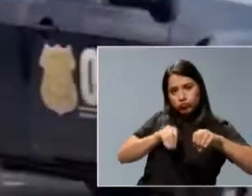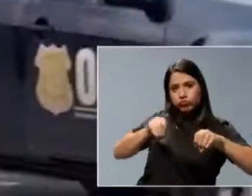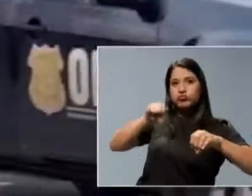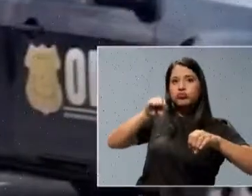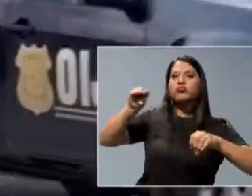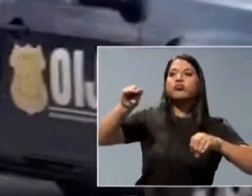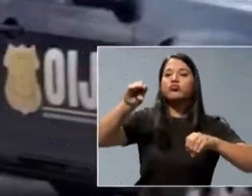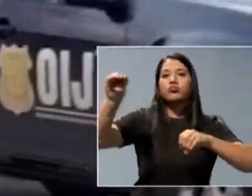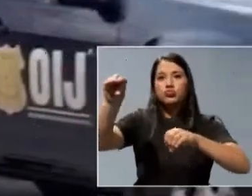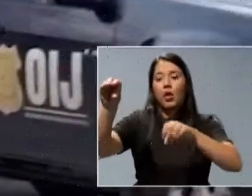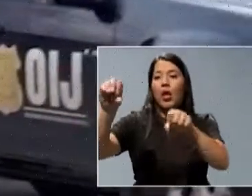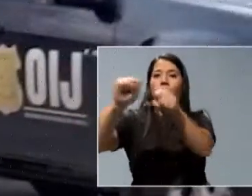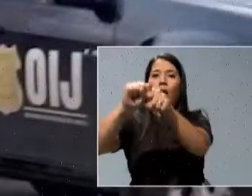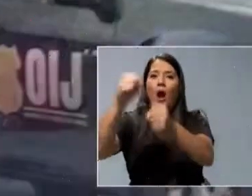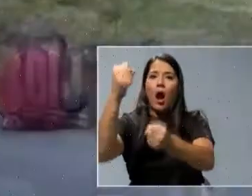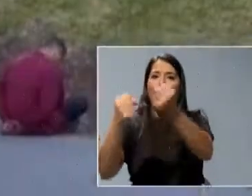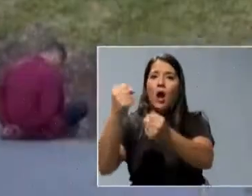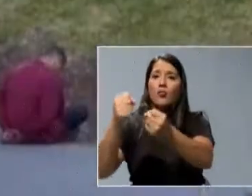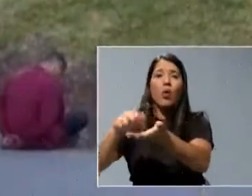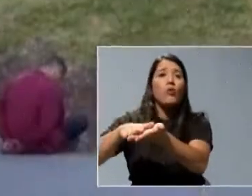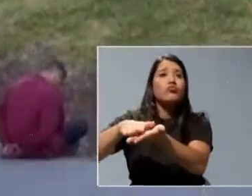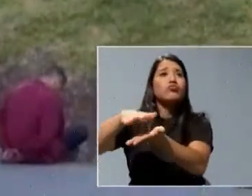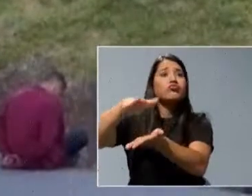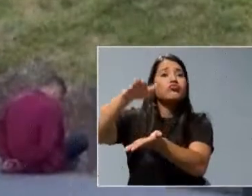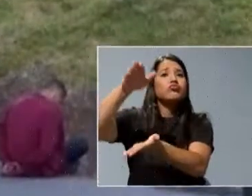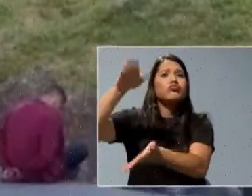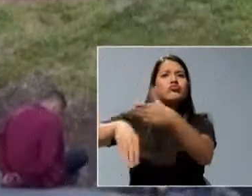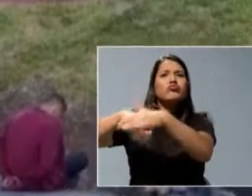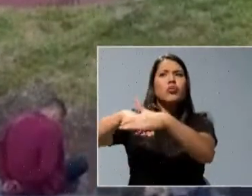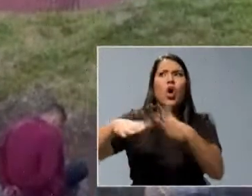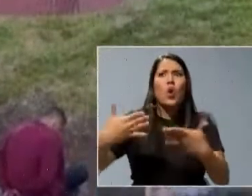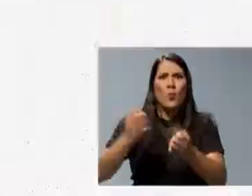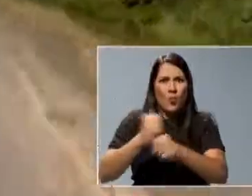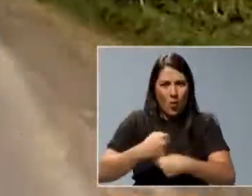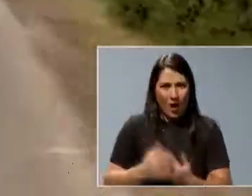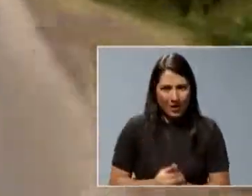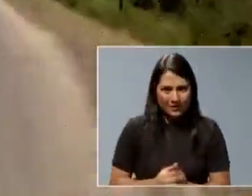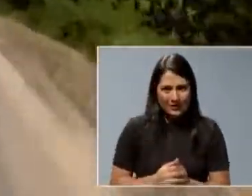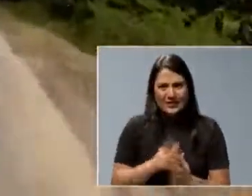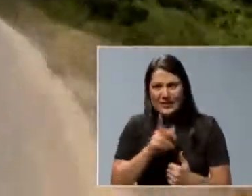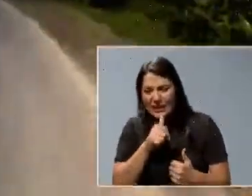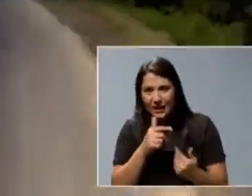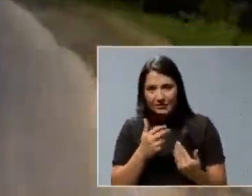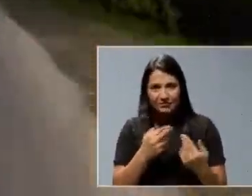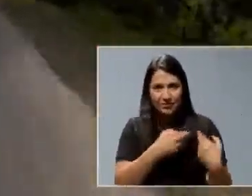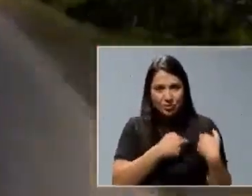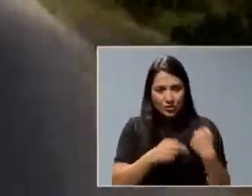¿Qué organizaciones están detrás de esta compleja modalidad criminal?